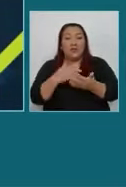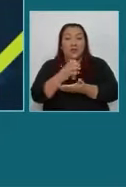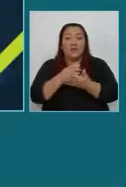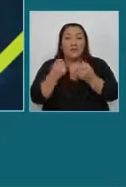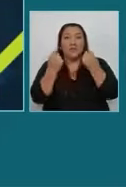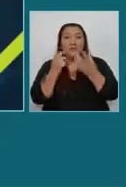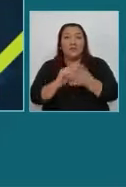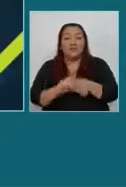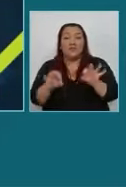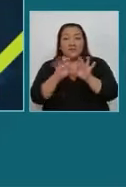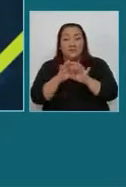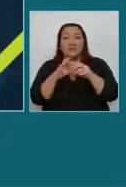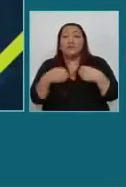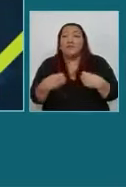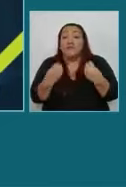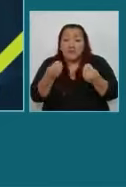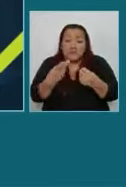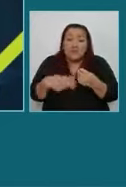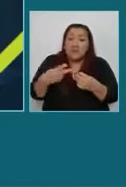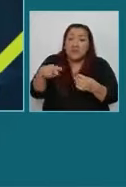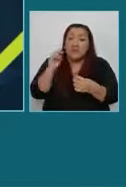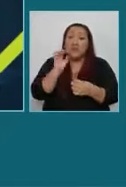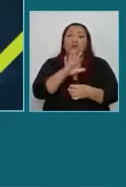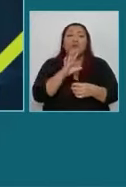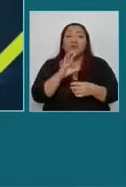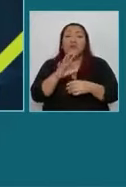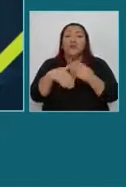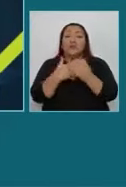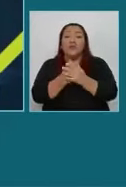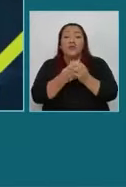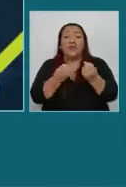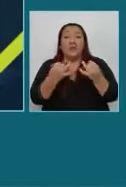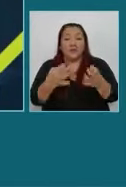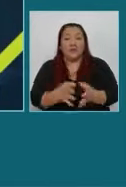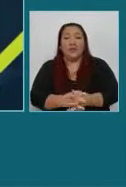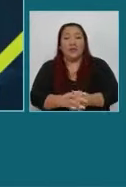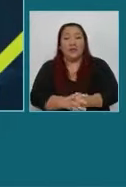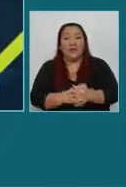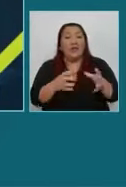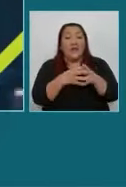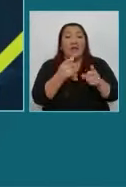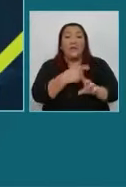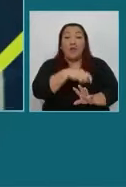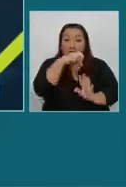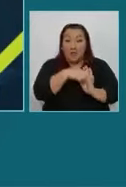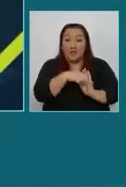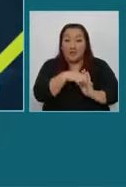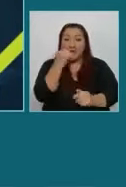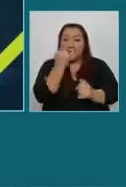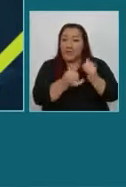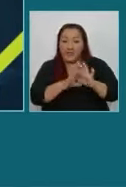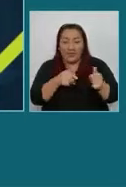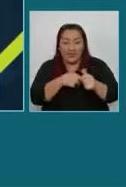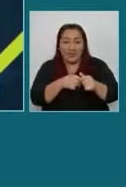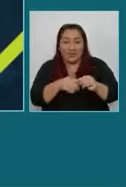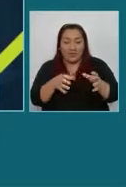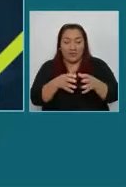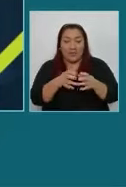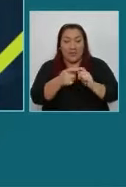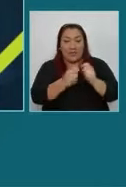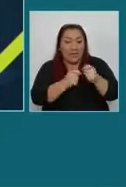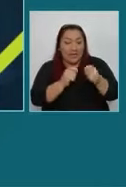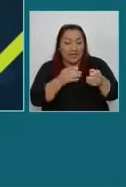lo hace más rico porque se incrementa su pool de startups. Y terminando un poco con la consulta que hacía de los